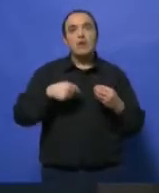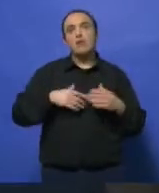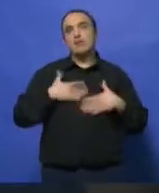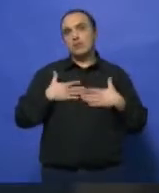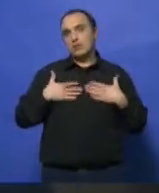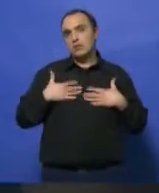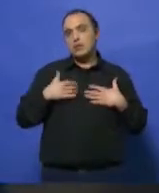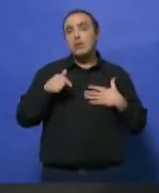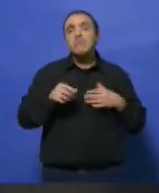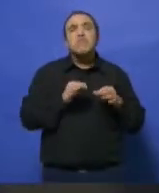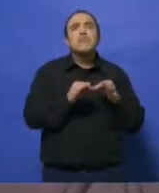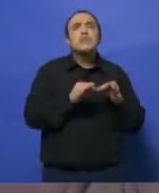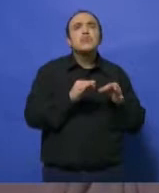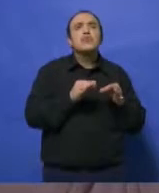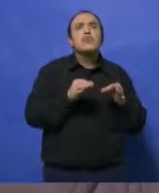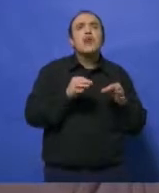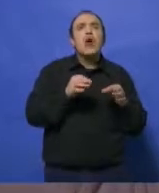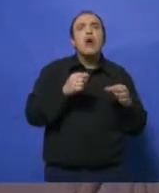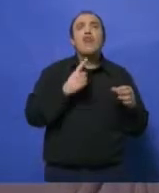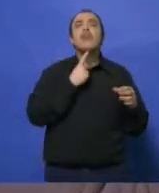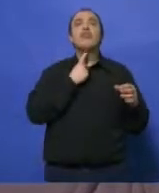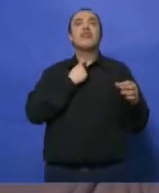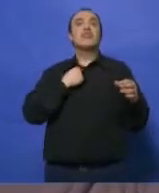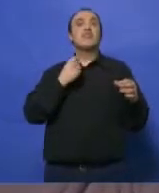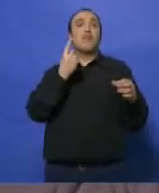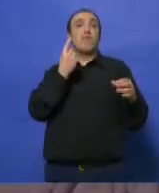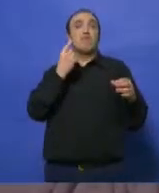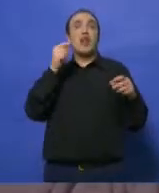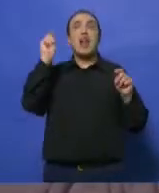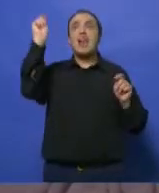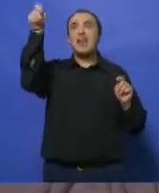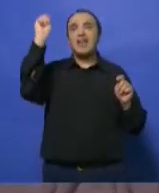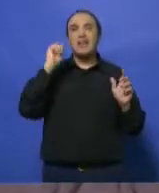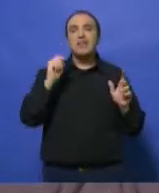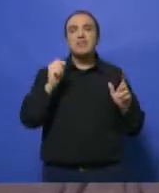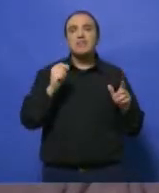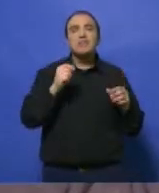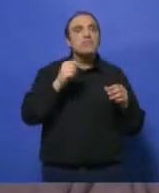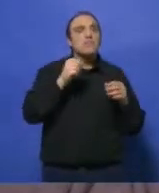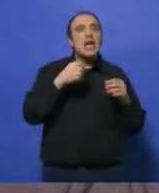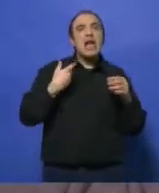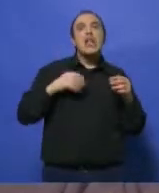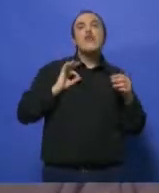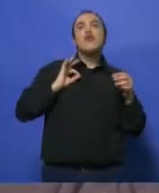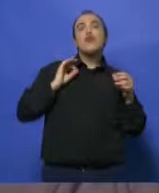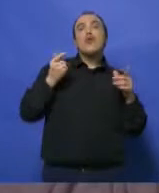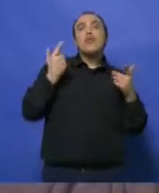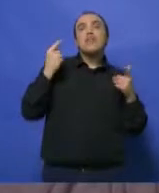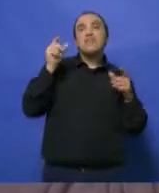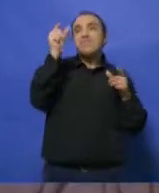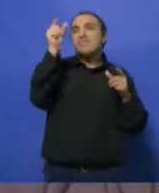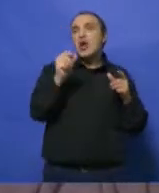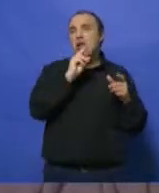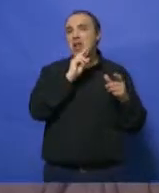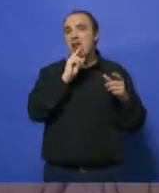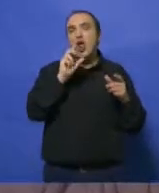Bueno, el proyecto se llama Un deseo a las hadas, es la historia de Lucía. Una chica que, bueno, mediante